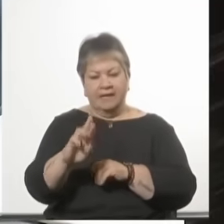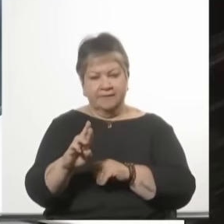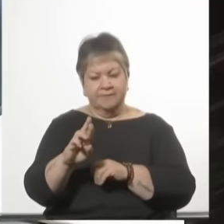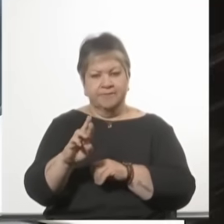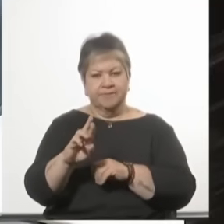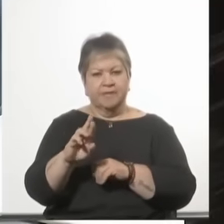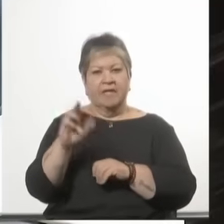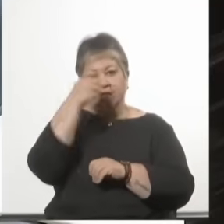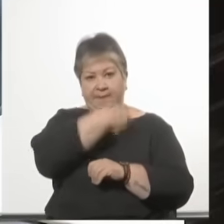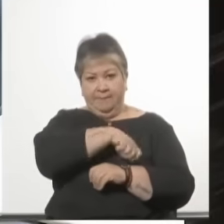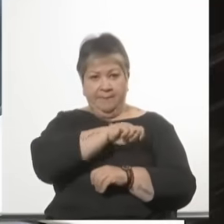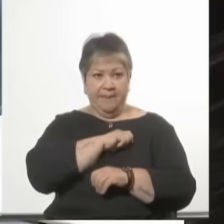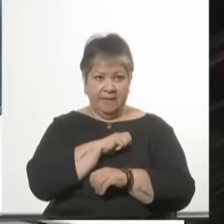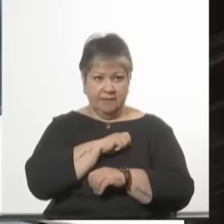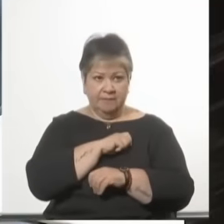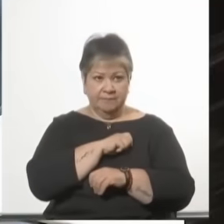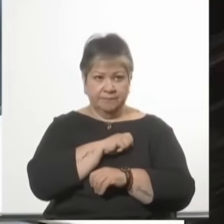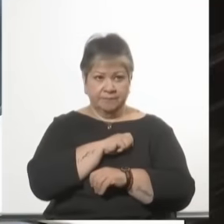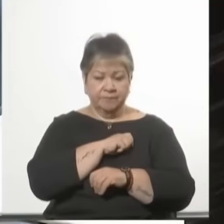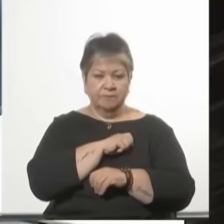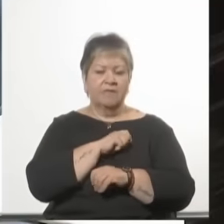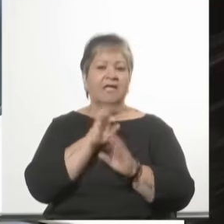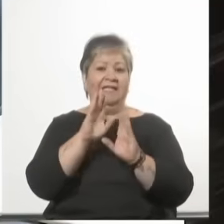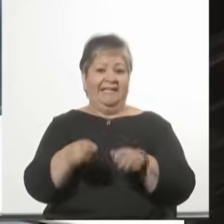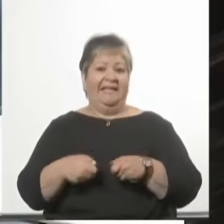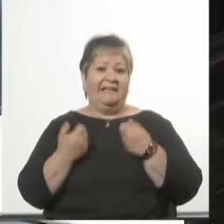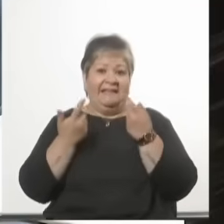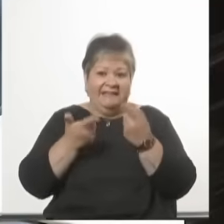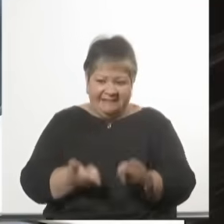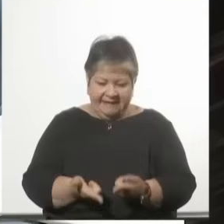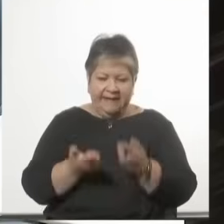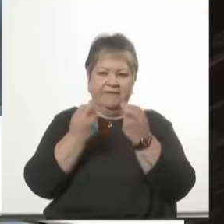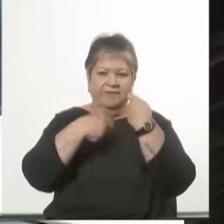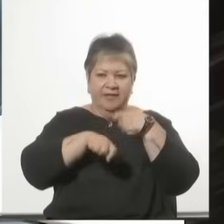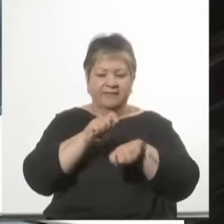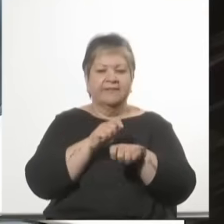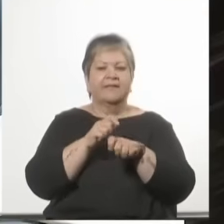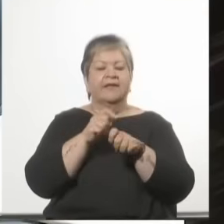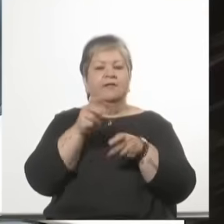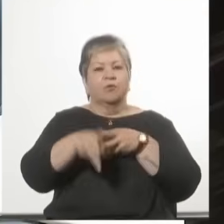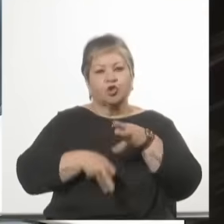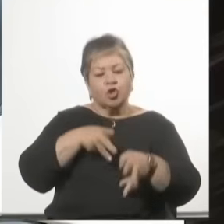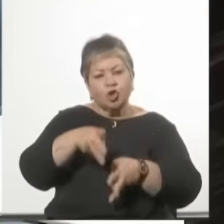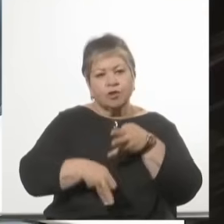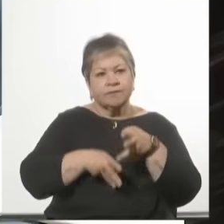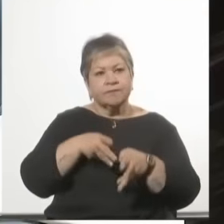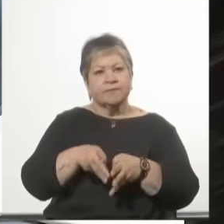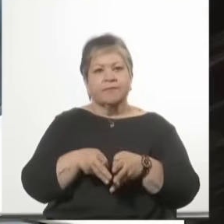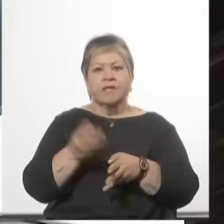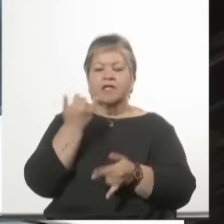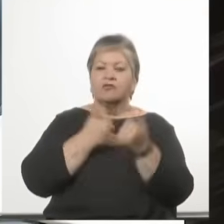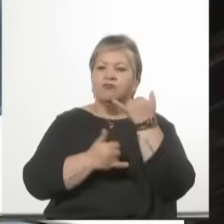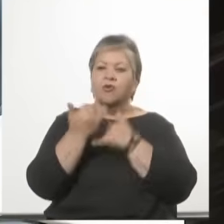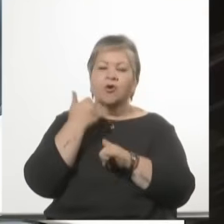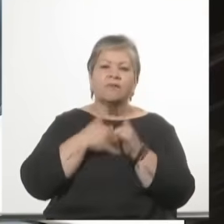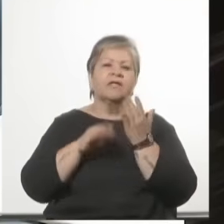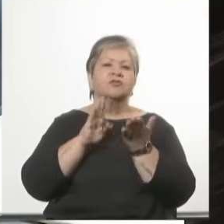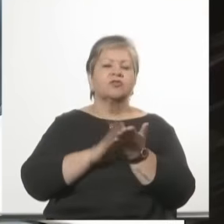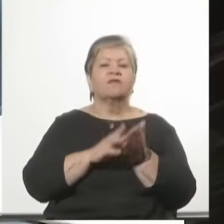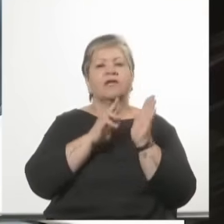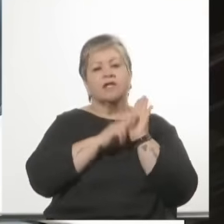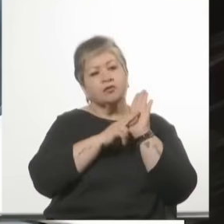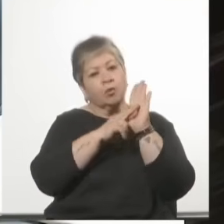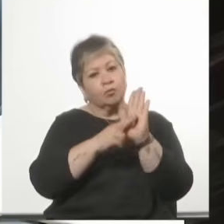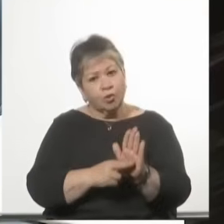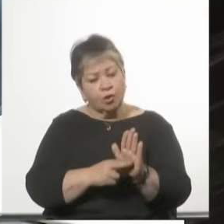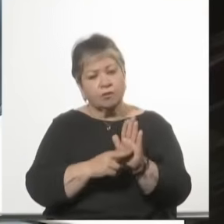Finansauto SAU, proveedor de los motores de los buques, objeto del contrato, informando sobre la resolución de los